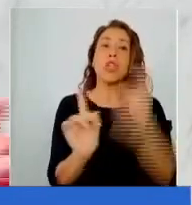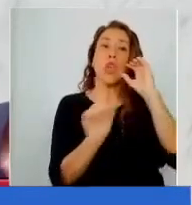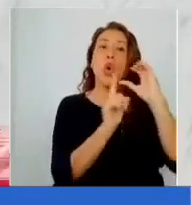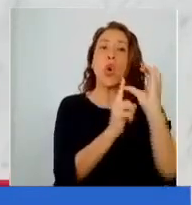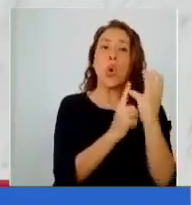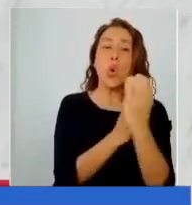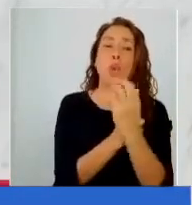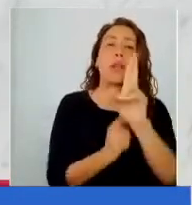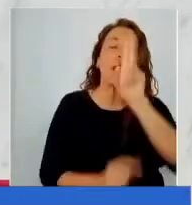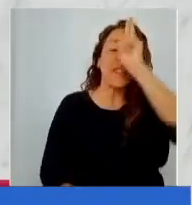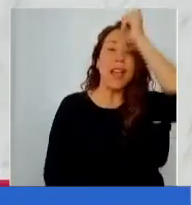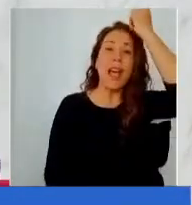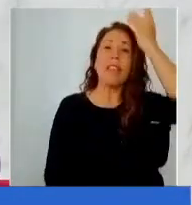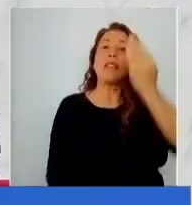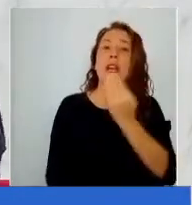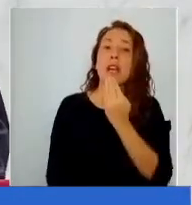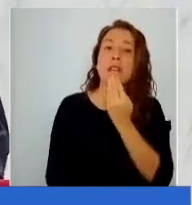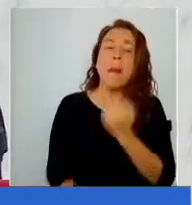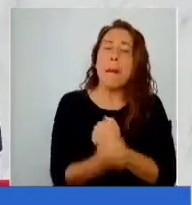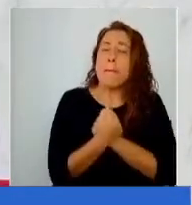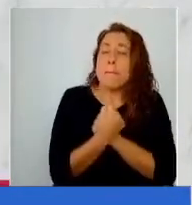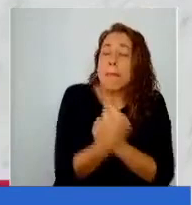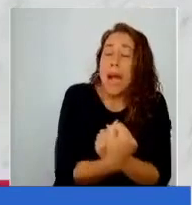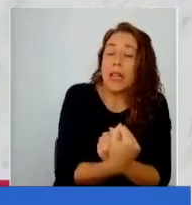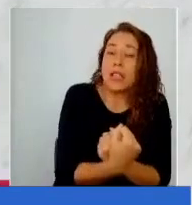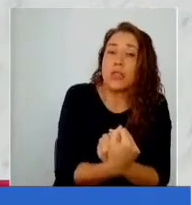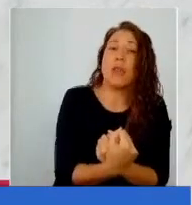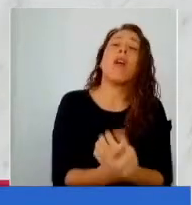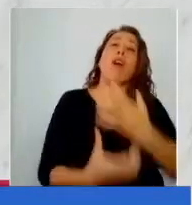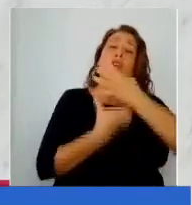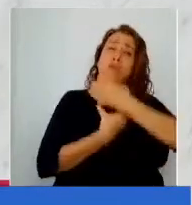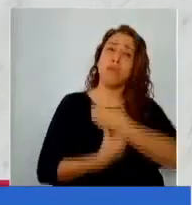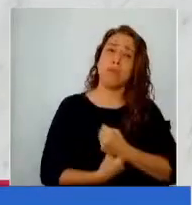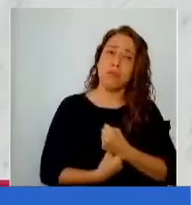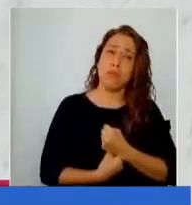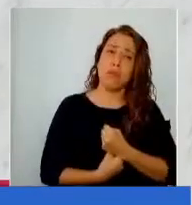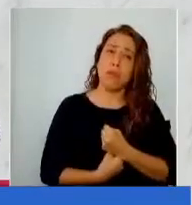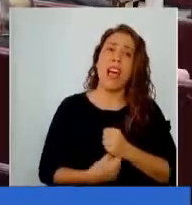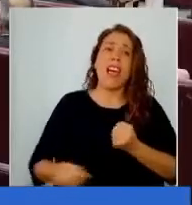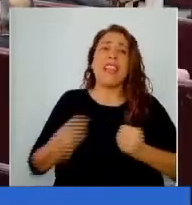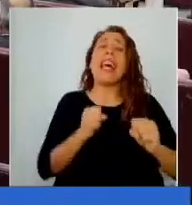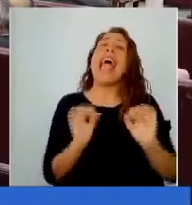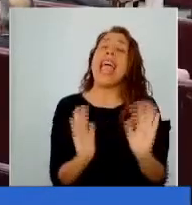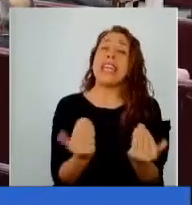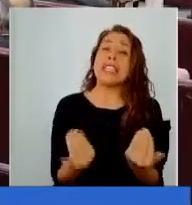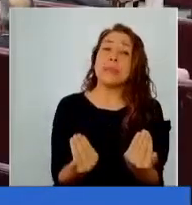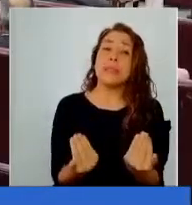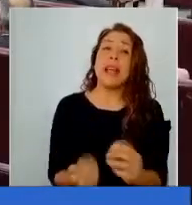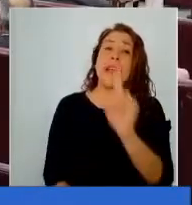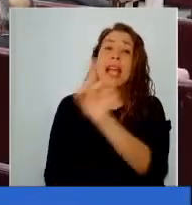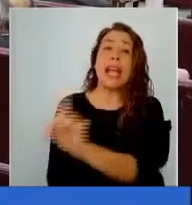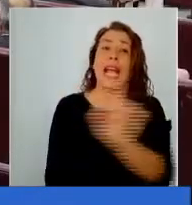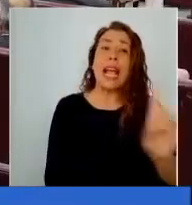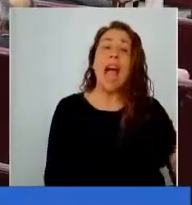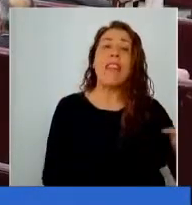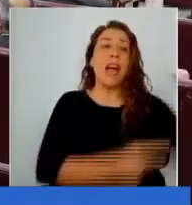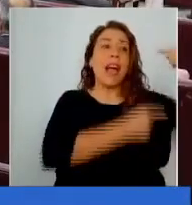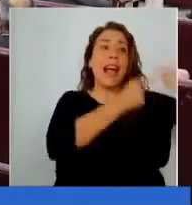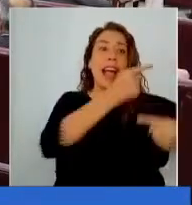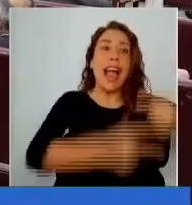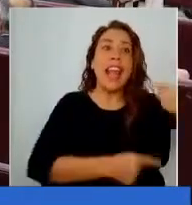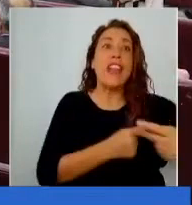y también las pasiones las frustraciones y las esperanzas de cada una de las generaciones que nos antecedieron